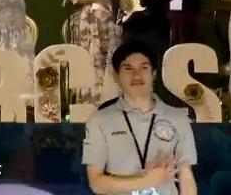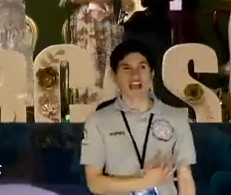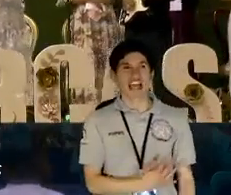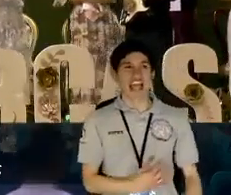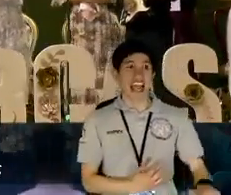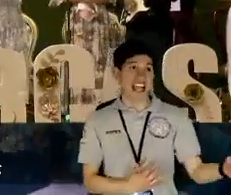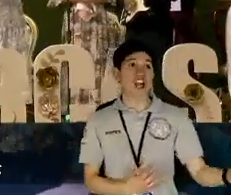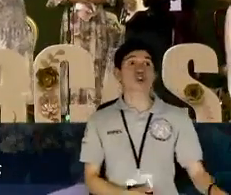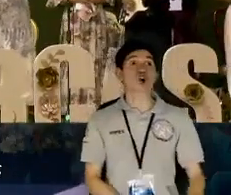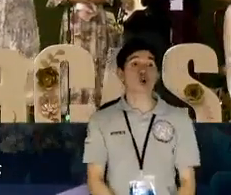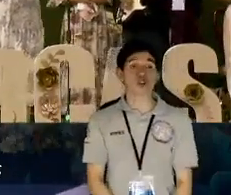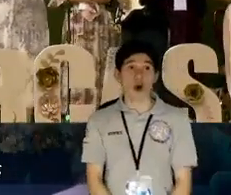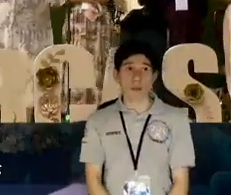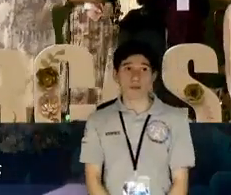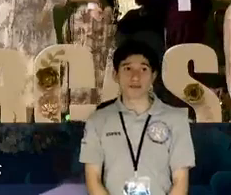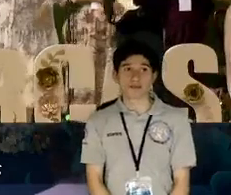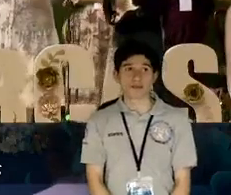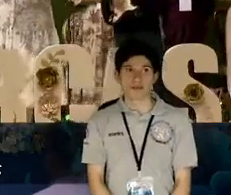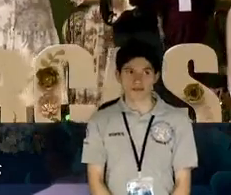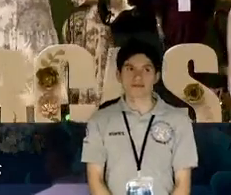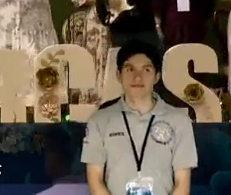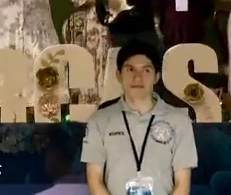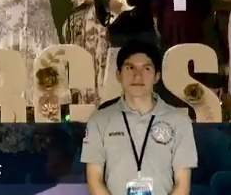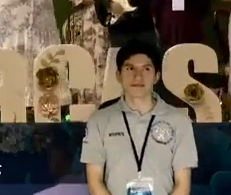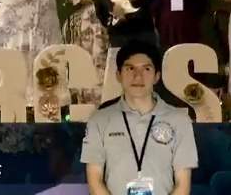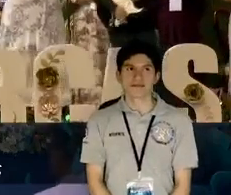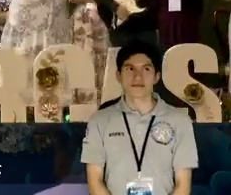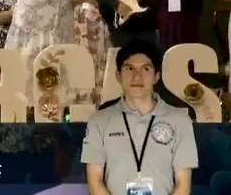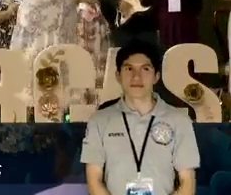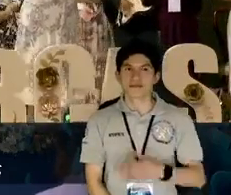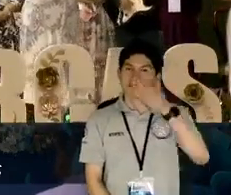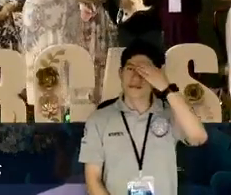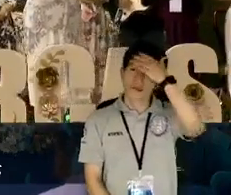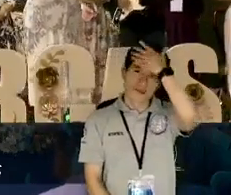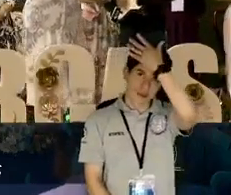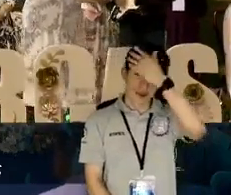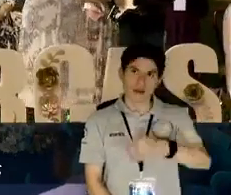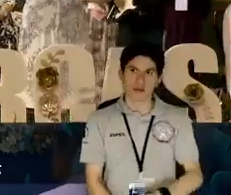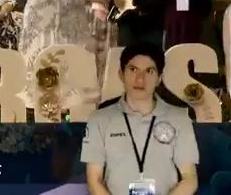Quiero invitar a un padre de familia que quiera decirle: Señor,